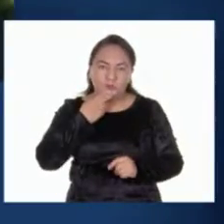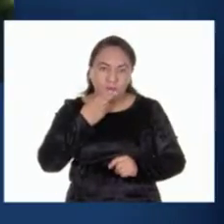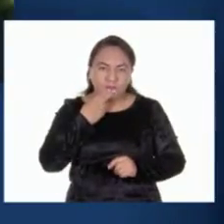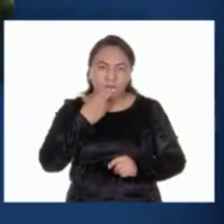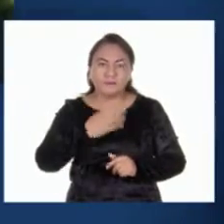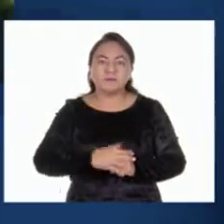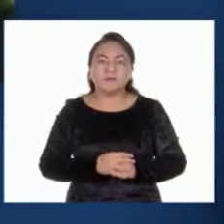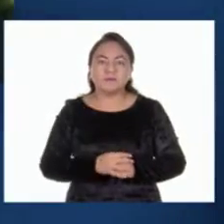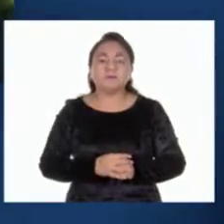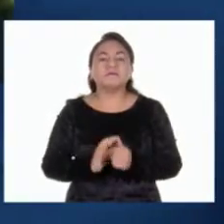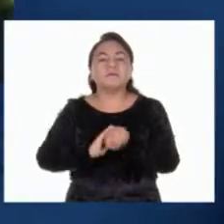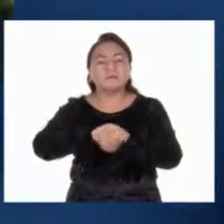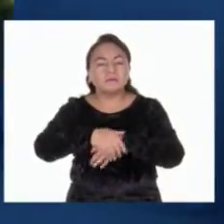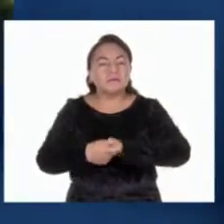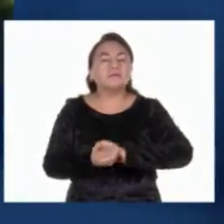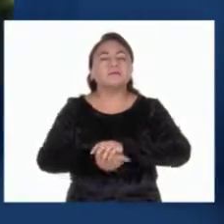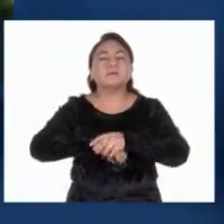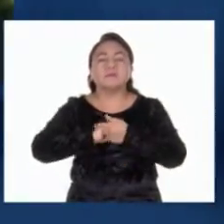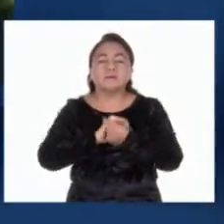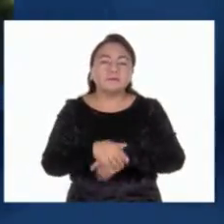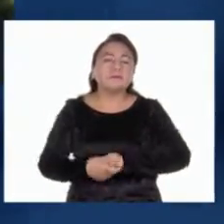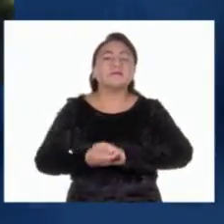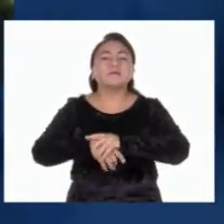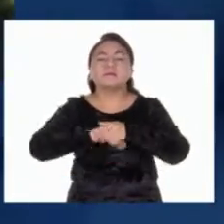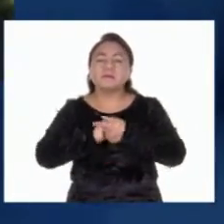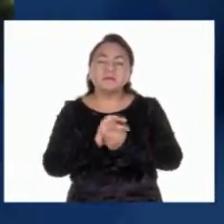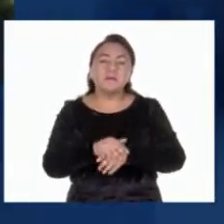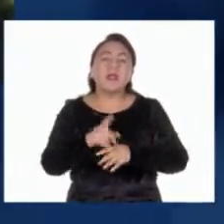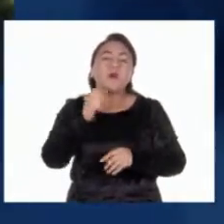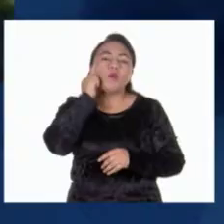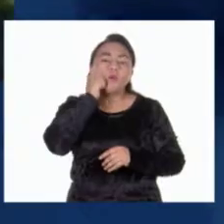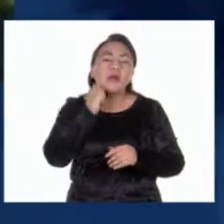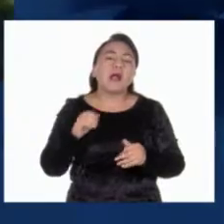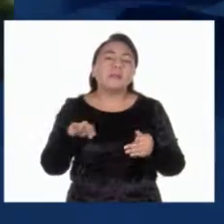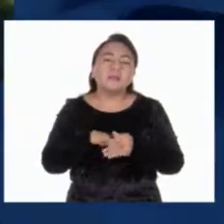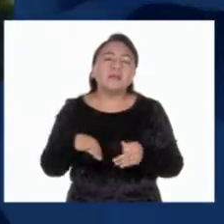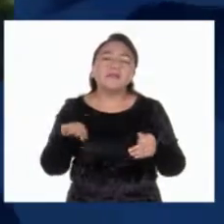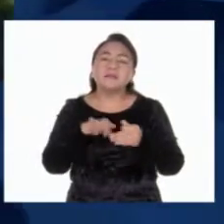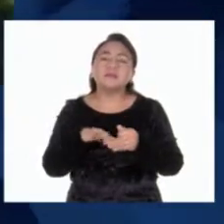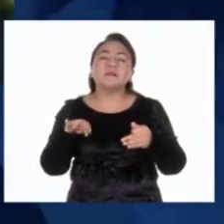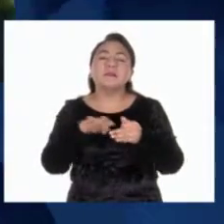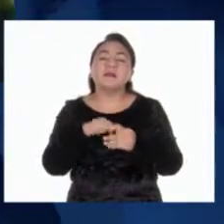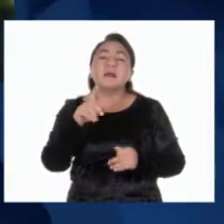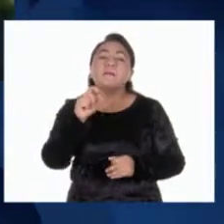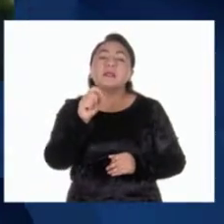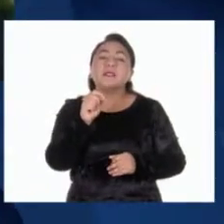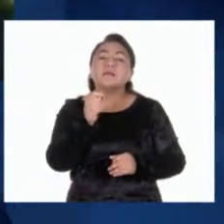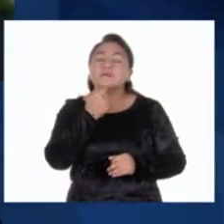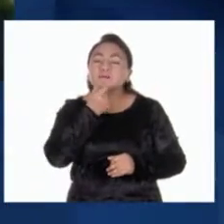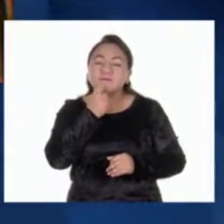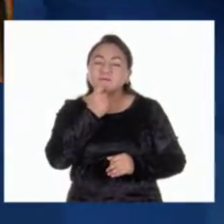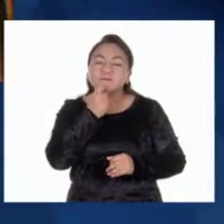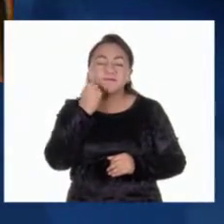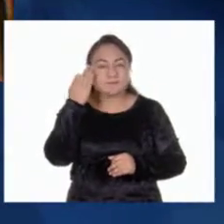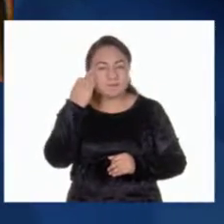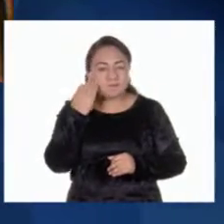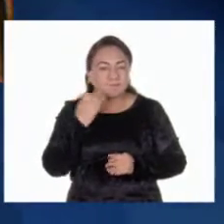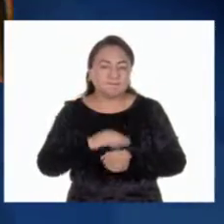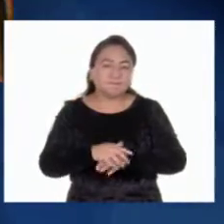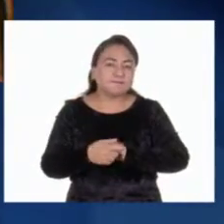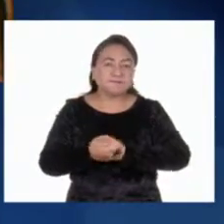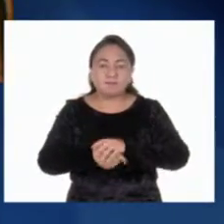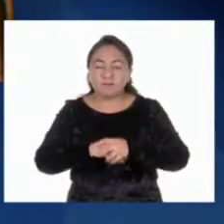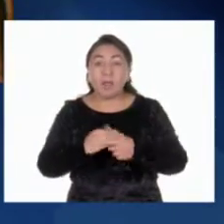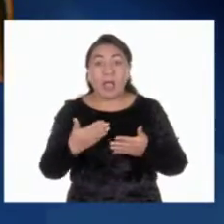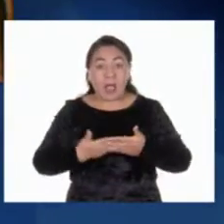cubrebocas. Lava tus manos frecuentemente con agua y con jabón por lo menos durante 20 segundos. Ahora